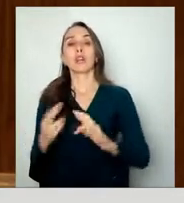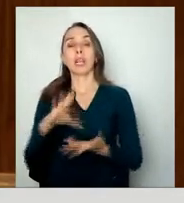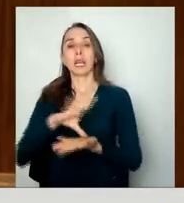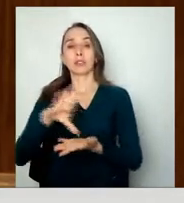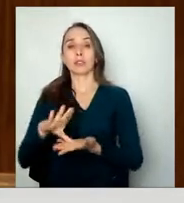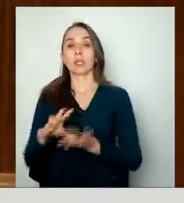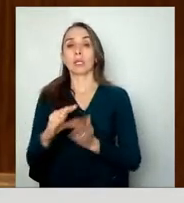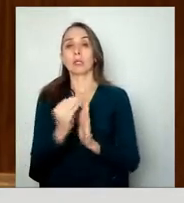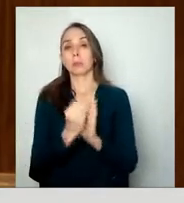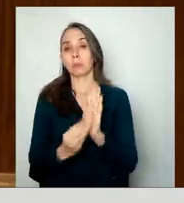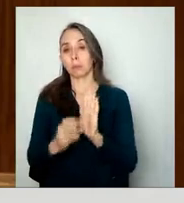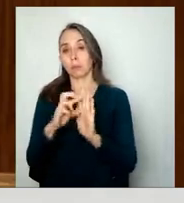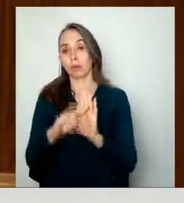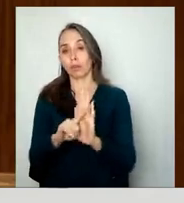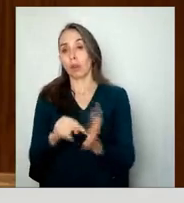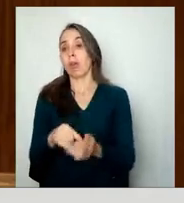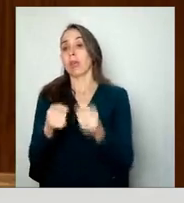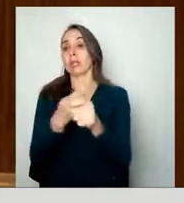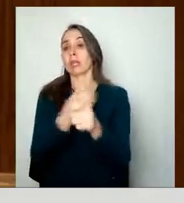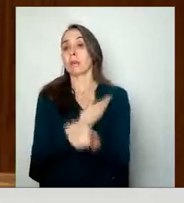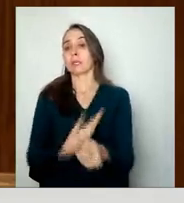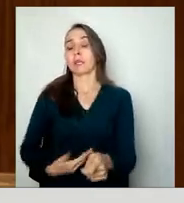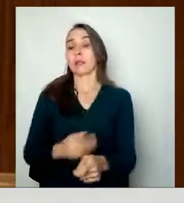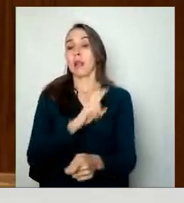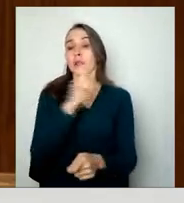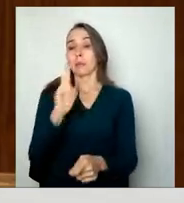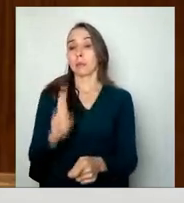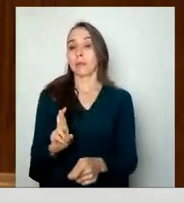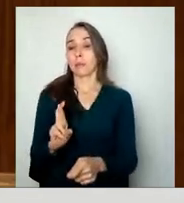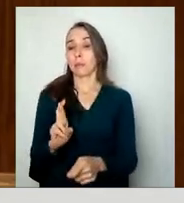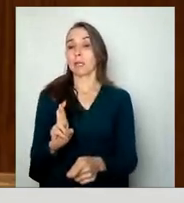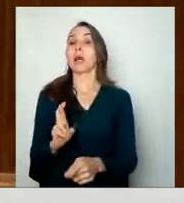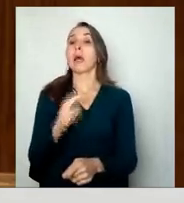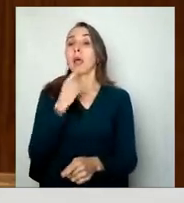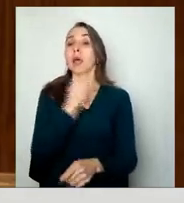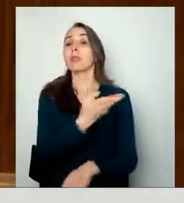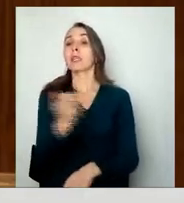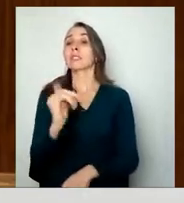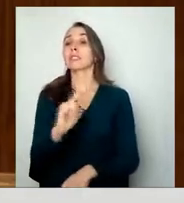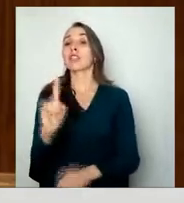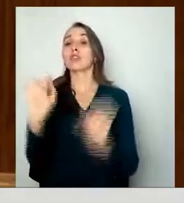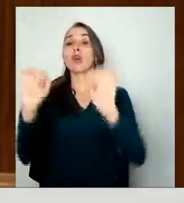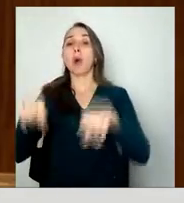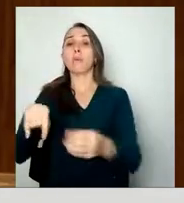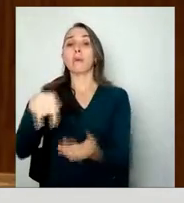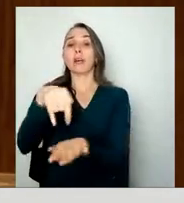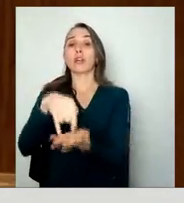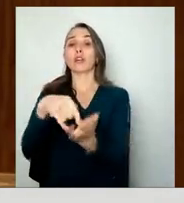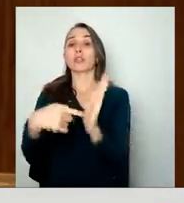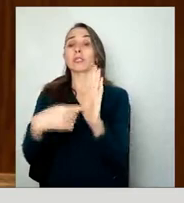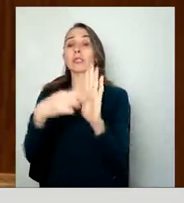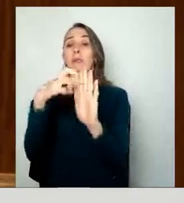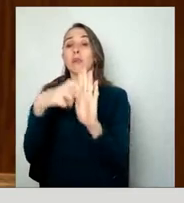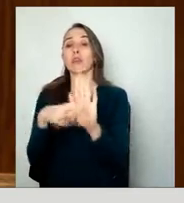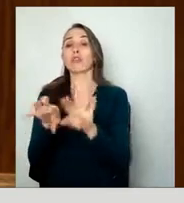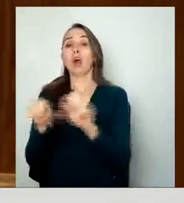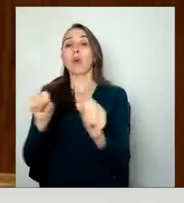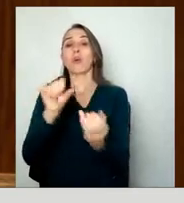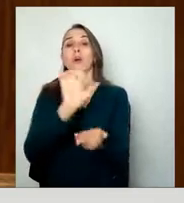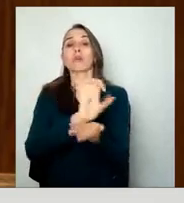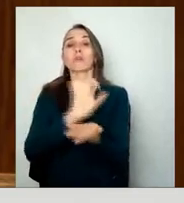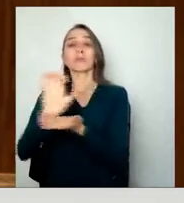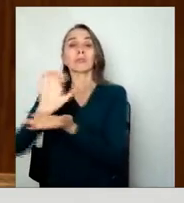mensaje con el cual él su excelencia el presidente de la república somete a consideración del Congreso Nacional este proyecto de acuerdo que en